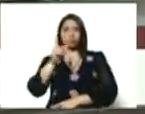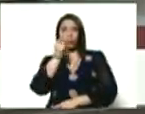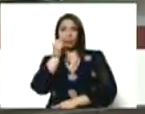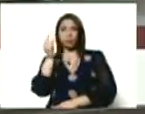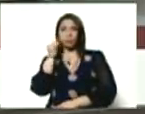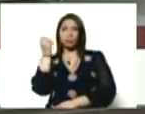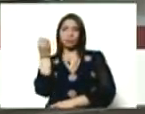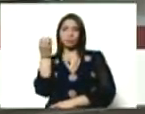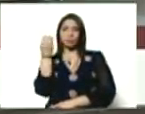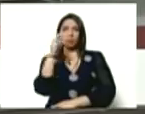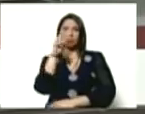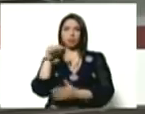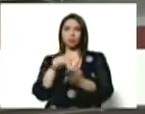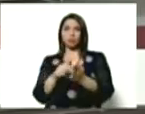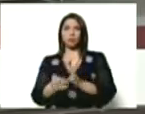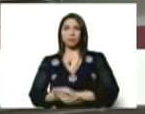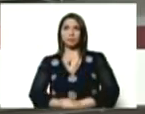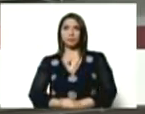la Asamblea Nacional.